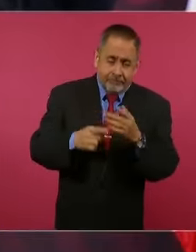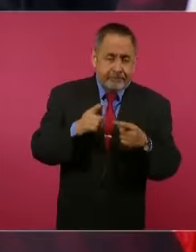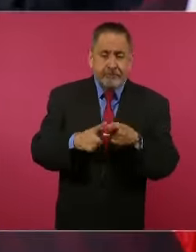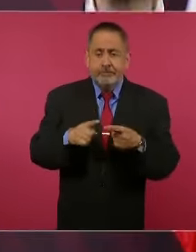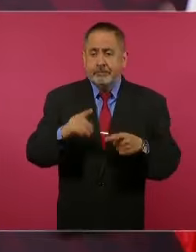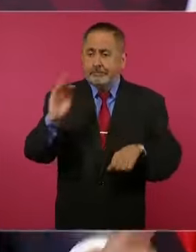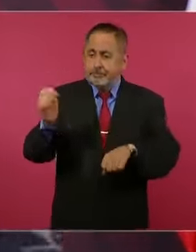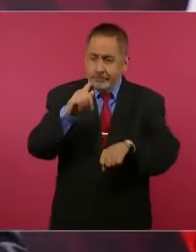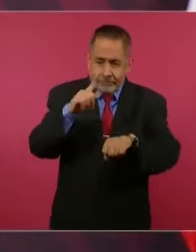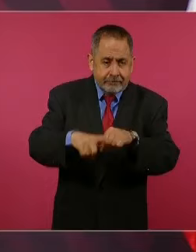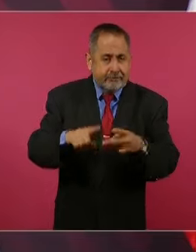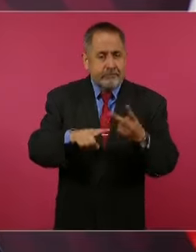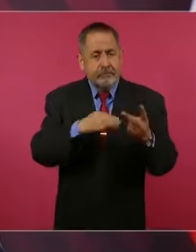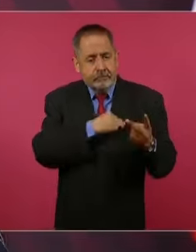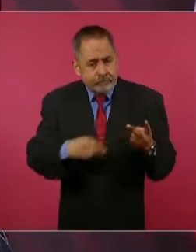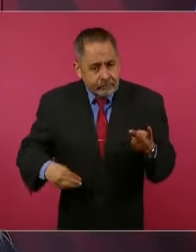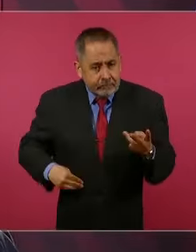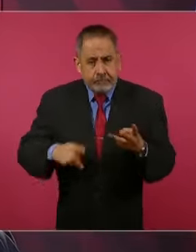o Federal